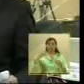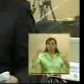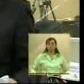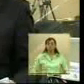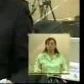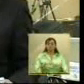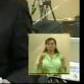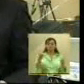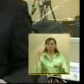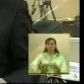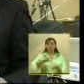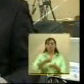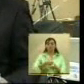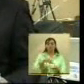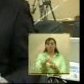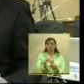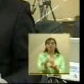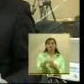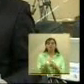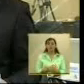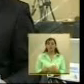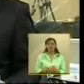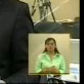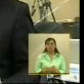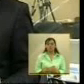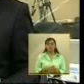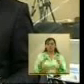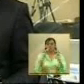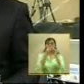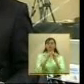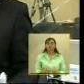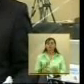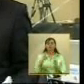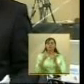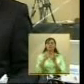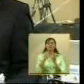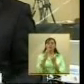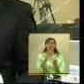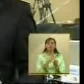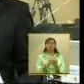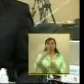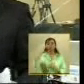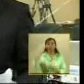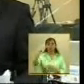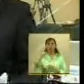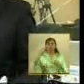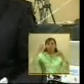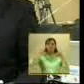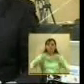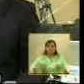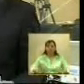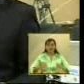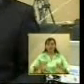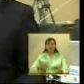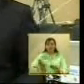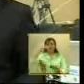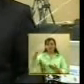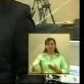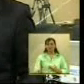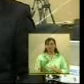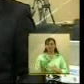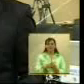lucha indomable, formado en sus cursos militares, de paracaidismo, jefes de salto, hombres rana, pero